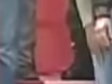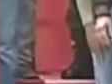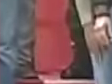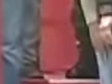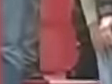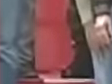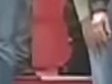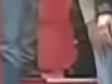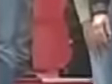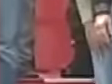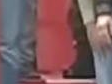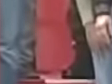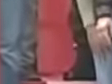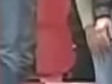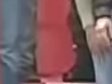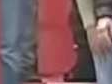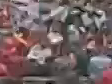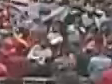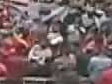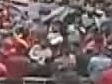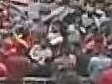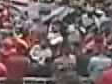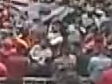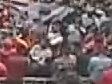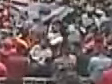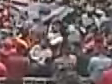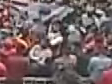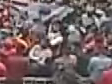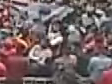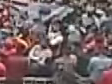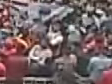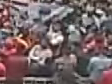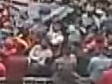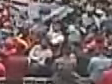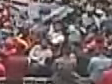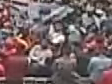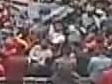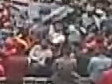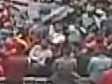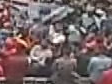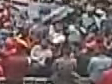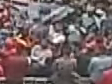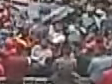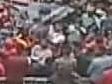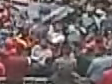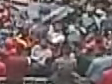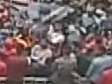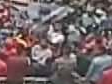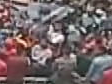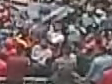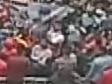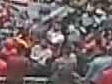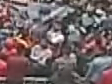que por voluntad de los poderosos oprimen